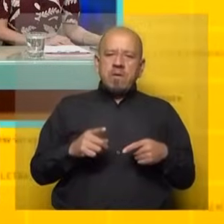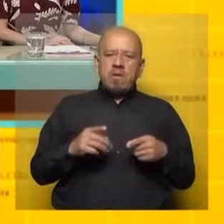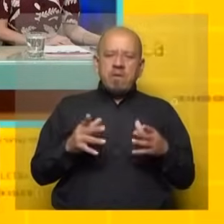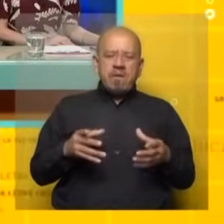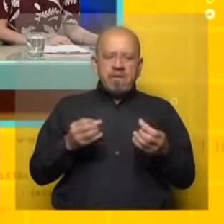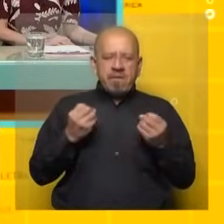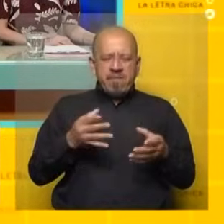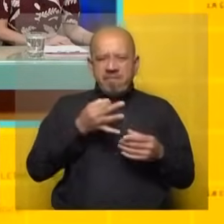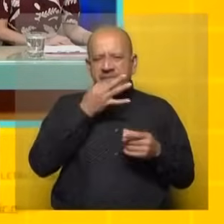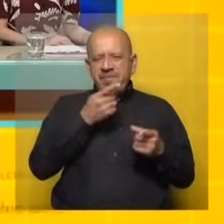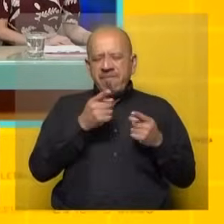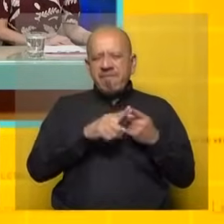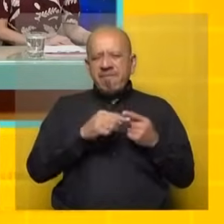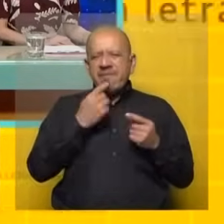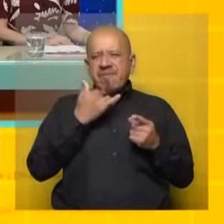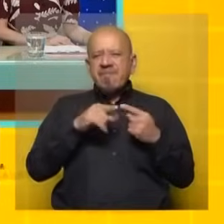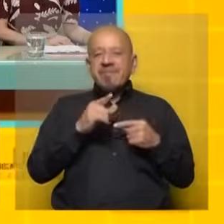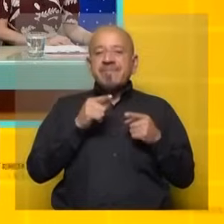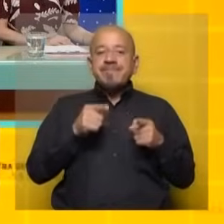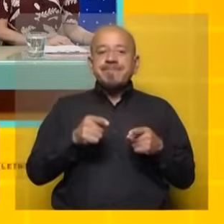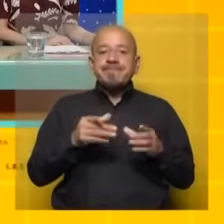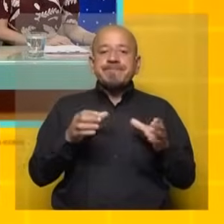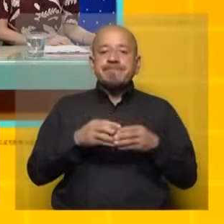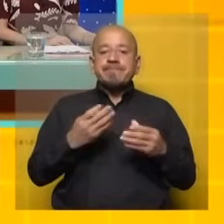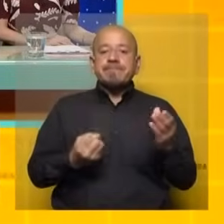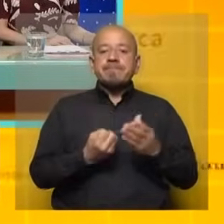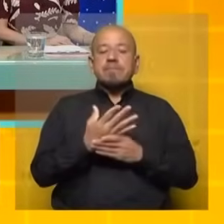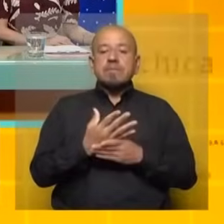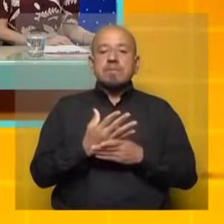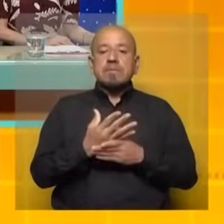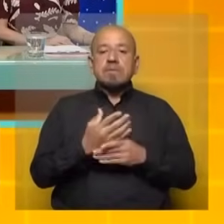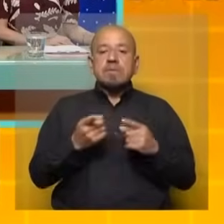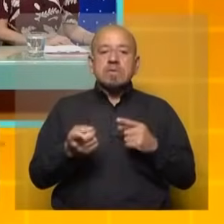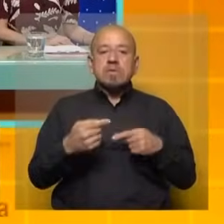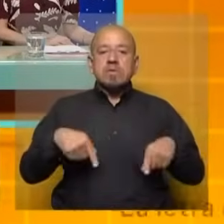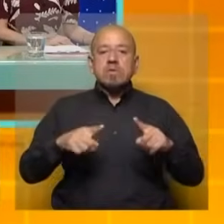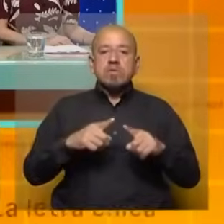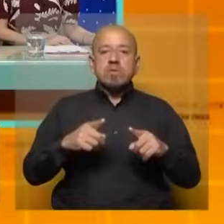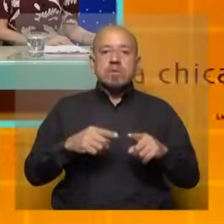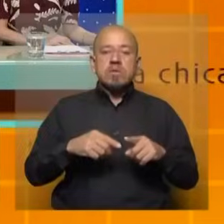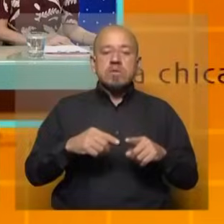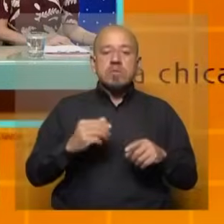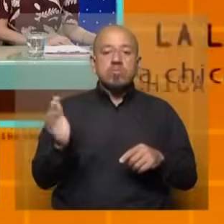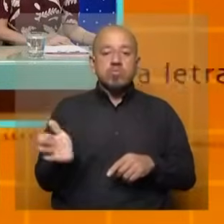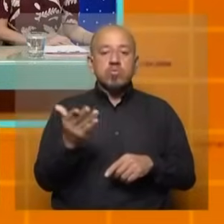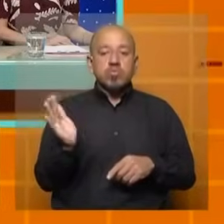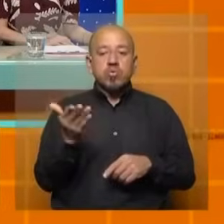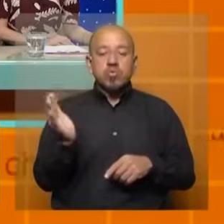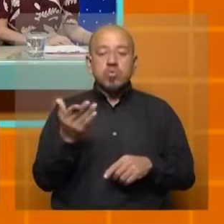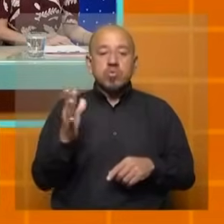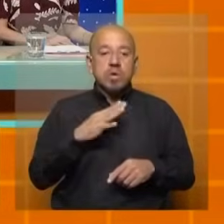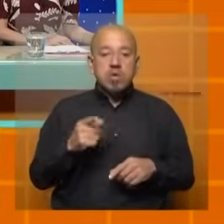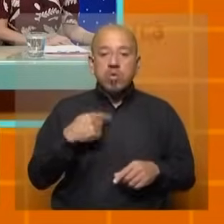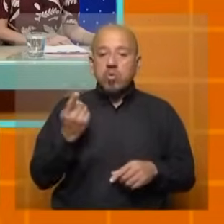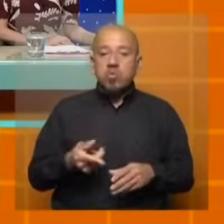¿por qué estoy poniendo este ejemplo? Porque así como este sector nuevo vino a darle aire a una matriz productiva, tienen que haber